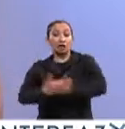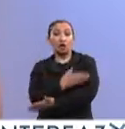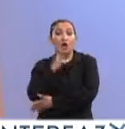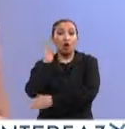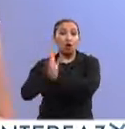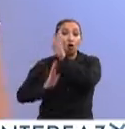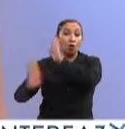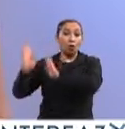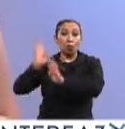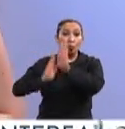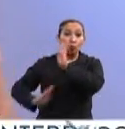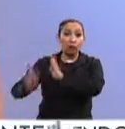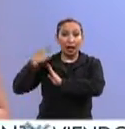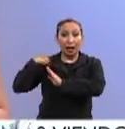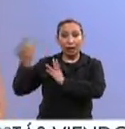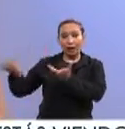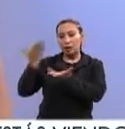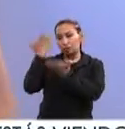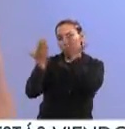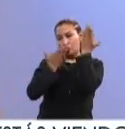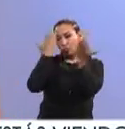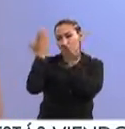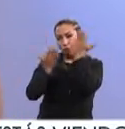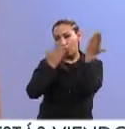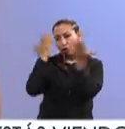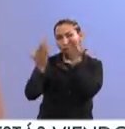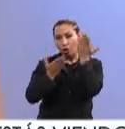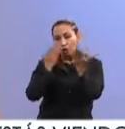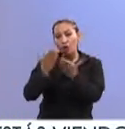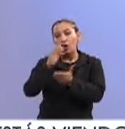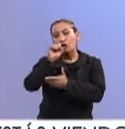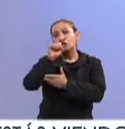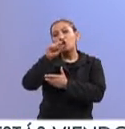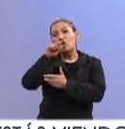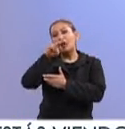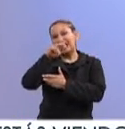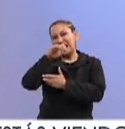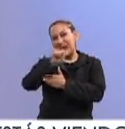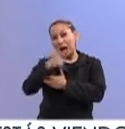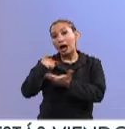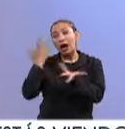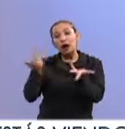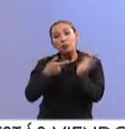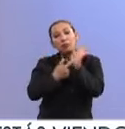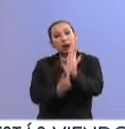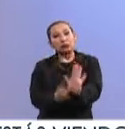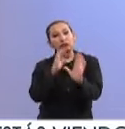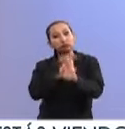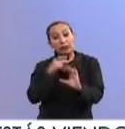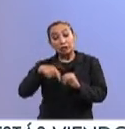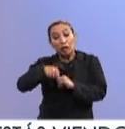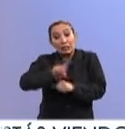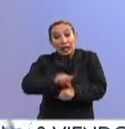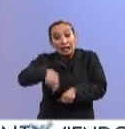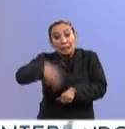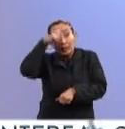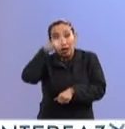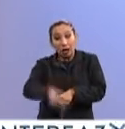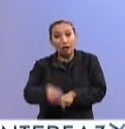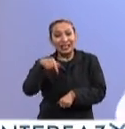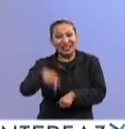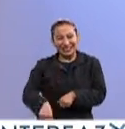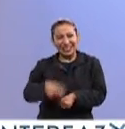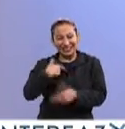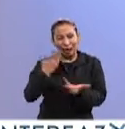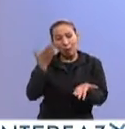búlgaro y egresada del Conservatorio de Música de Ginebra, Sonia Yoncheva, ofreció un concierto estos días en nuestro país y aquí en